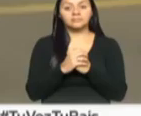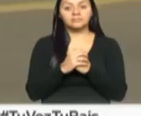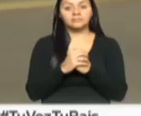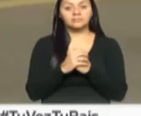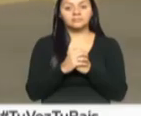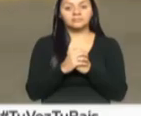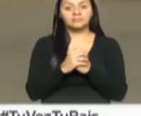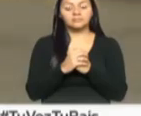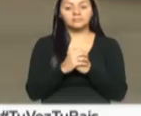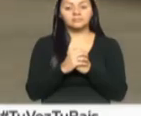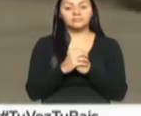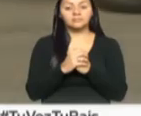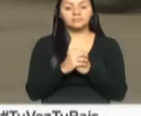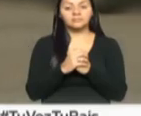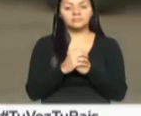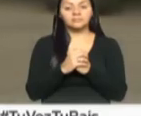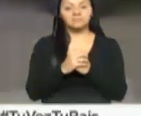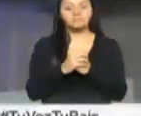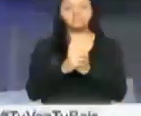Ciudadano.